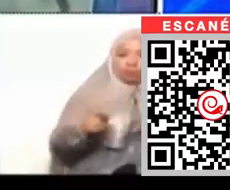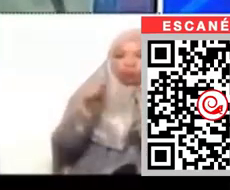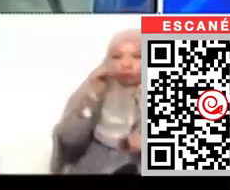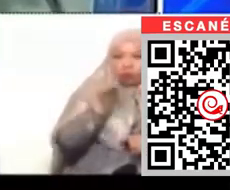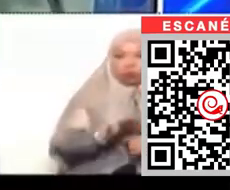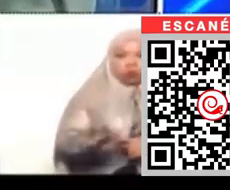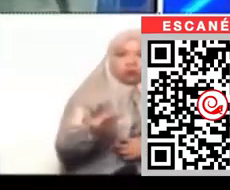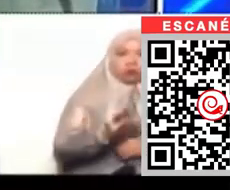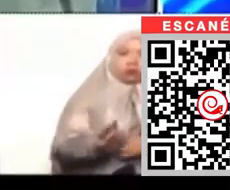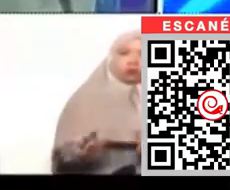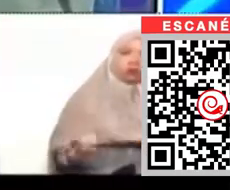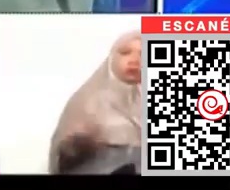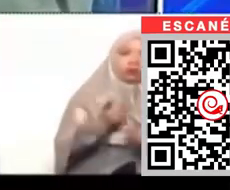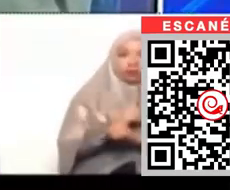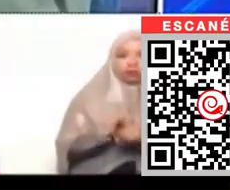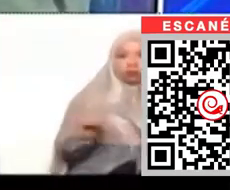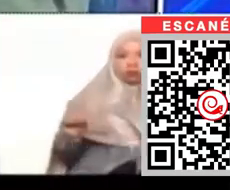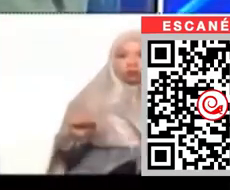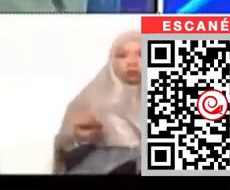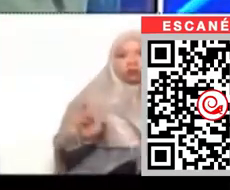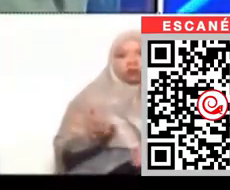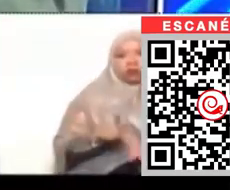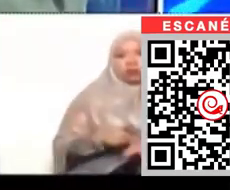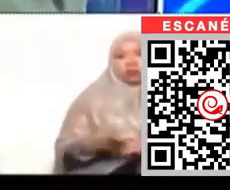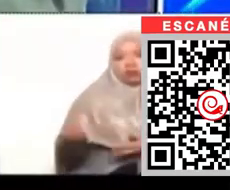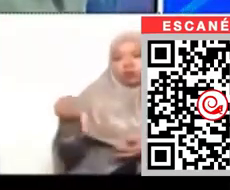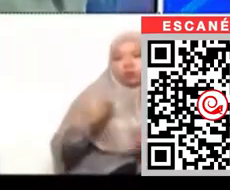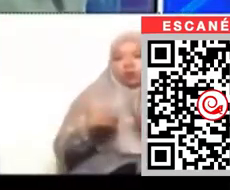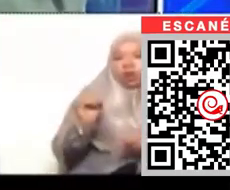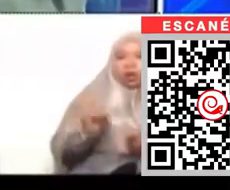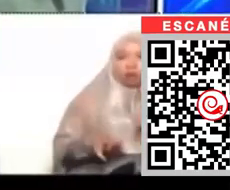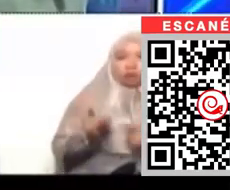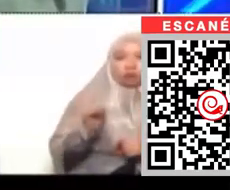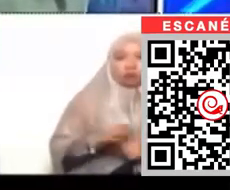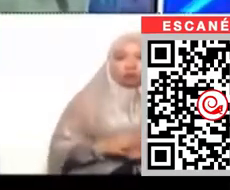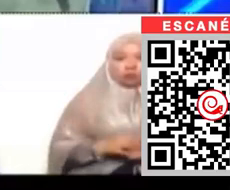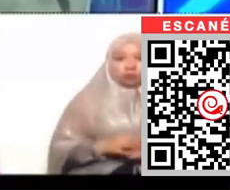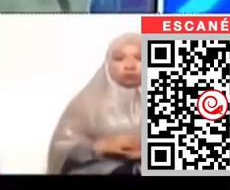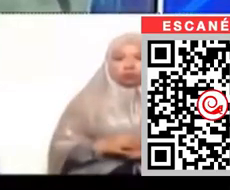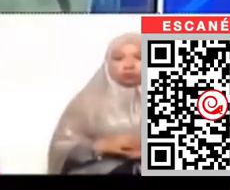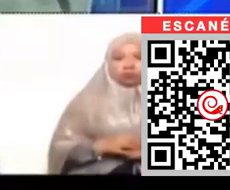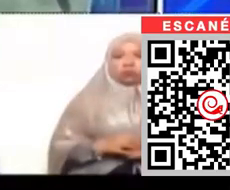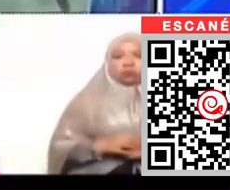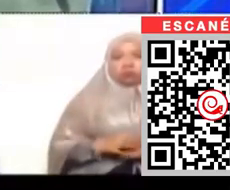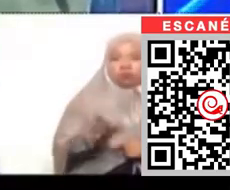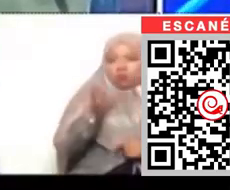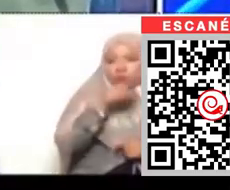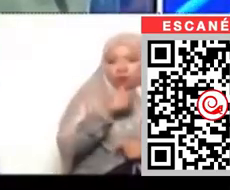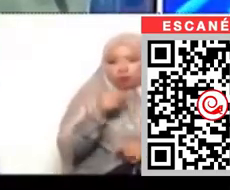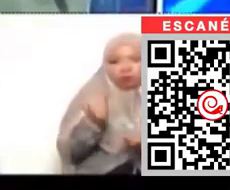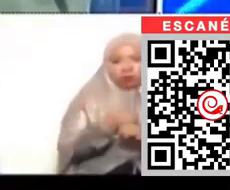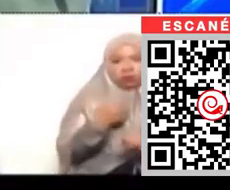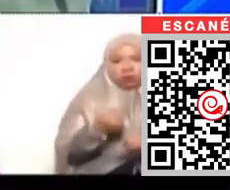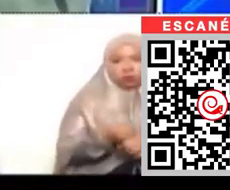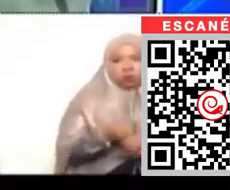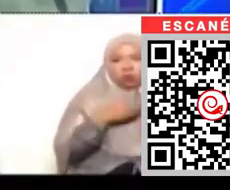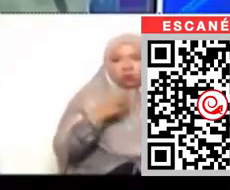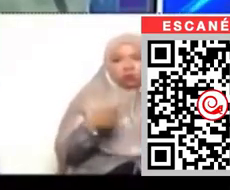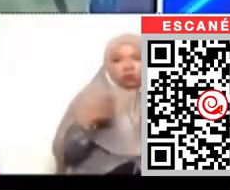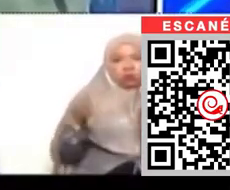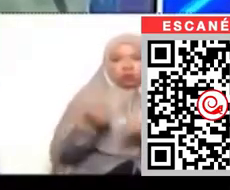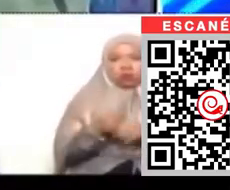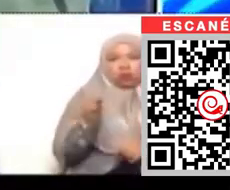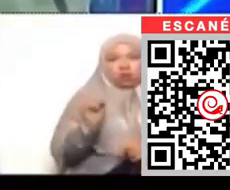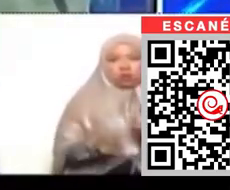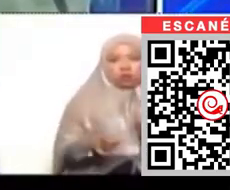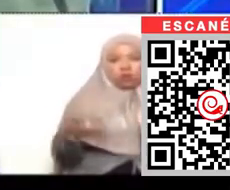país, la democracia, para tratar de acumular alguna fuerza que no tienen, para tratar de organizar